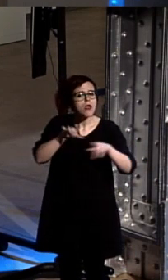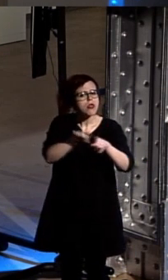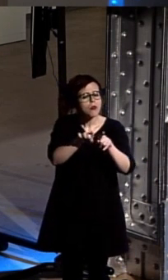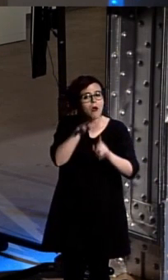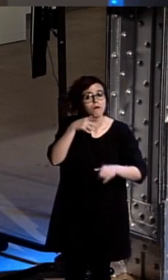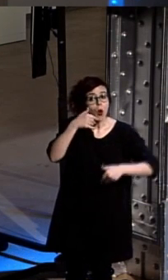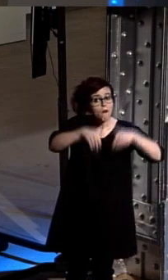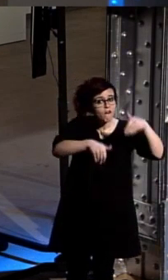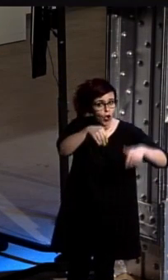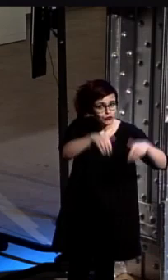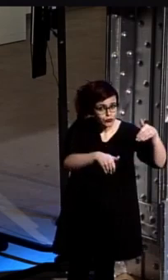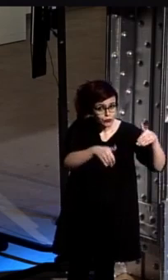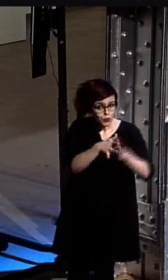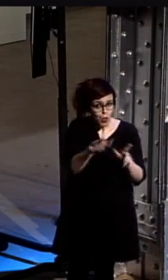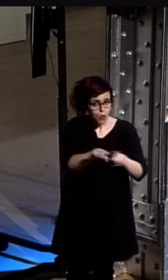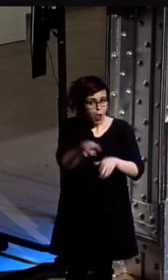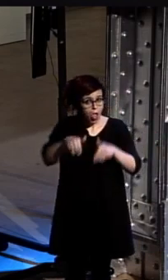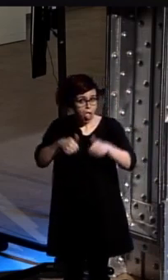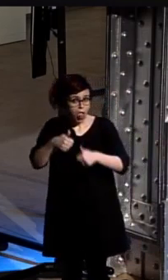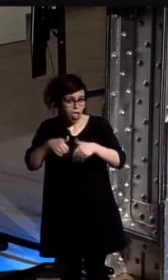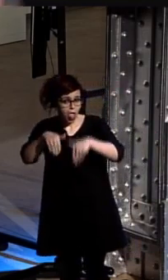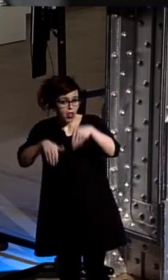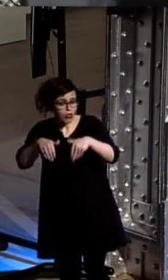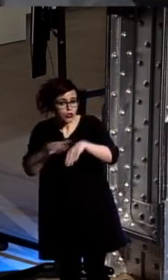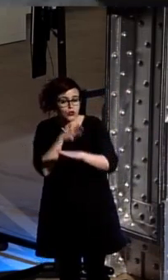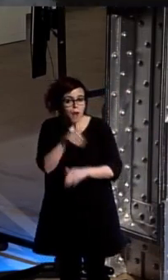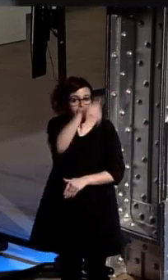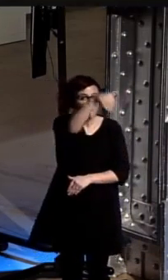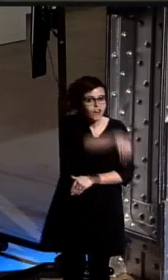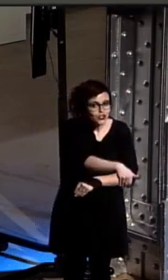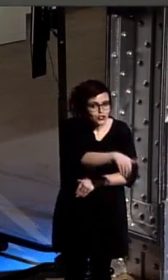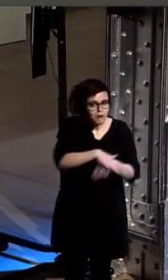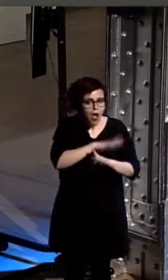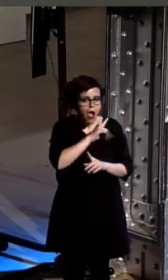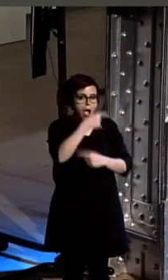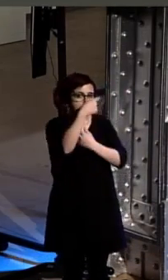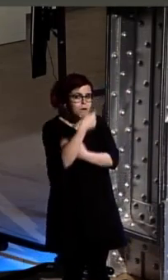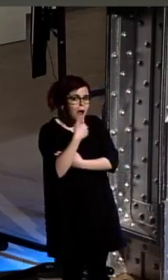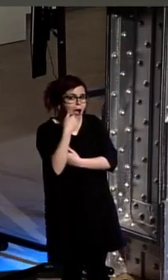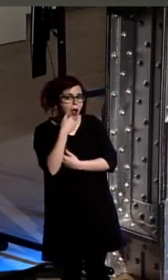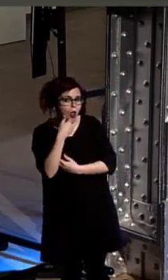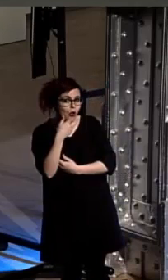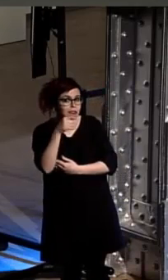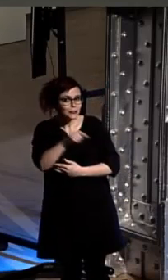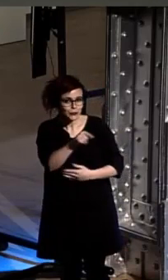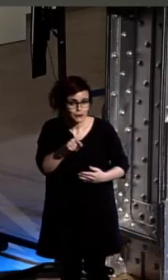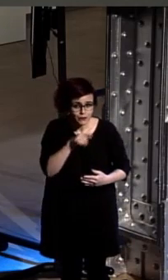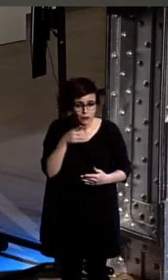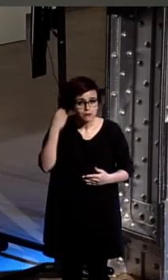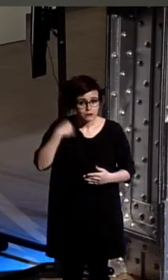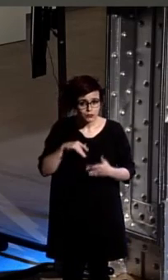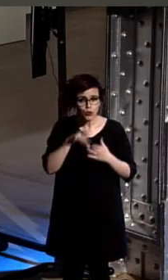ciudadanos, ahora que en España estamos con este lío eterno de los 100 días sin gobierno. Es una de las firmas más autorizadas que escribe